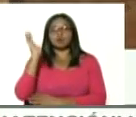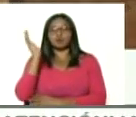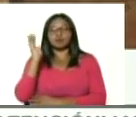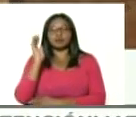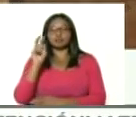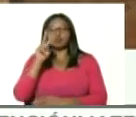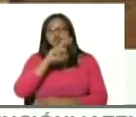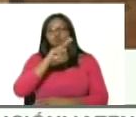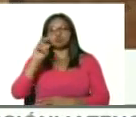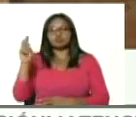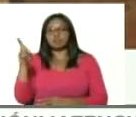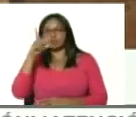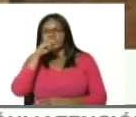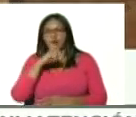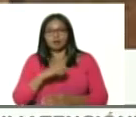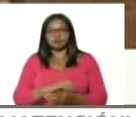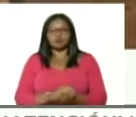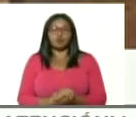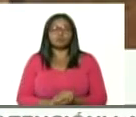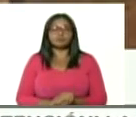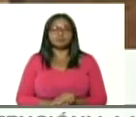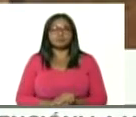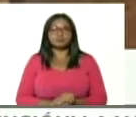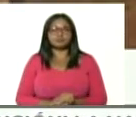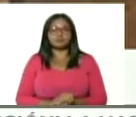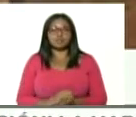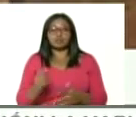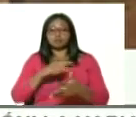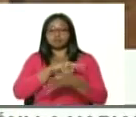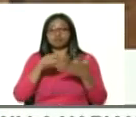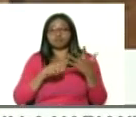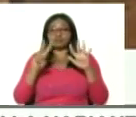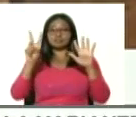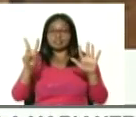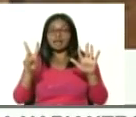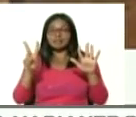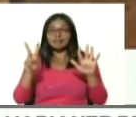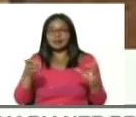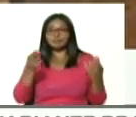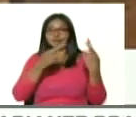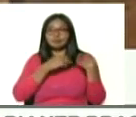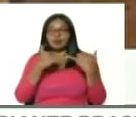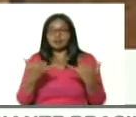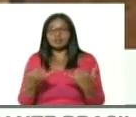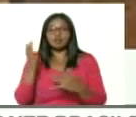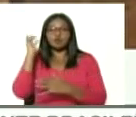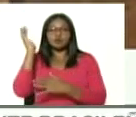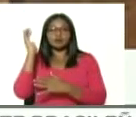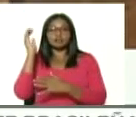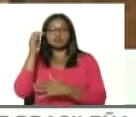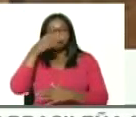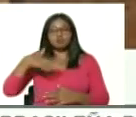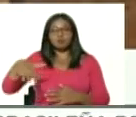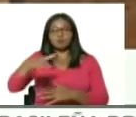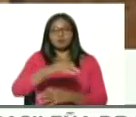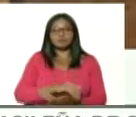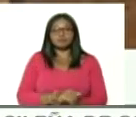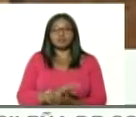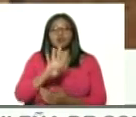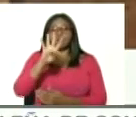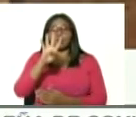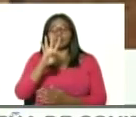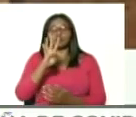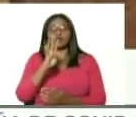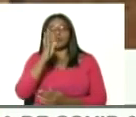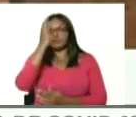7 tareas que surgieron de la primera etapa de activación del Congreso Bicentenario de los Pueblos del 4 de febrero al